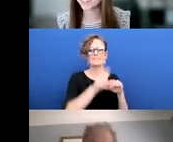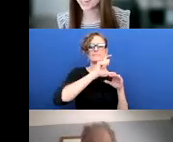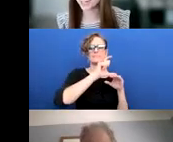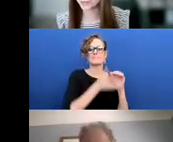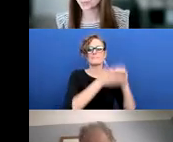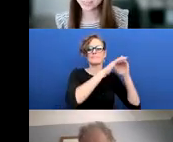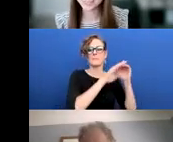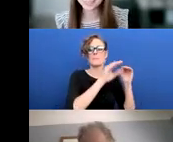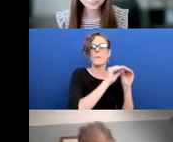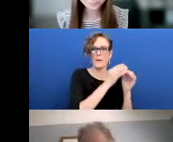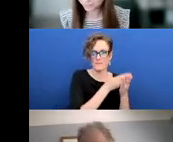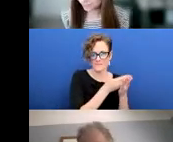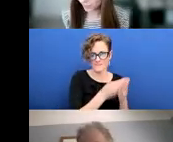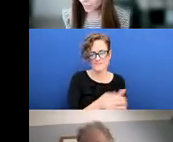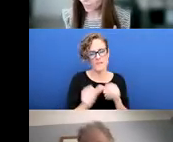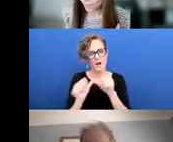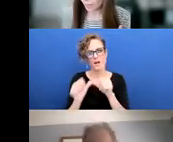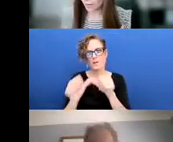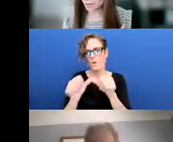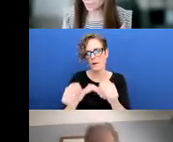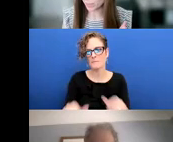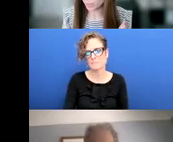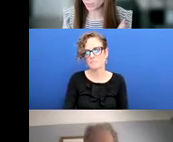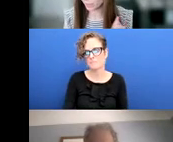poder contar con estos dineros en el futuro.